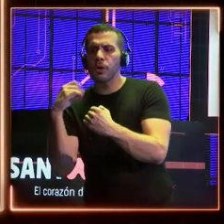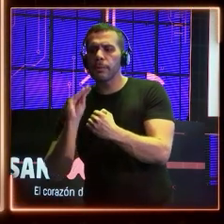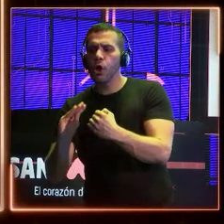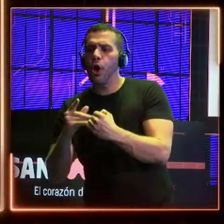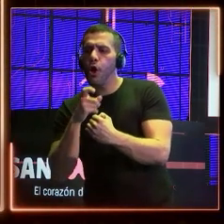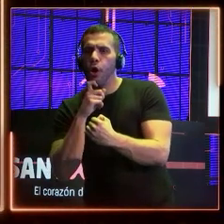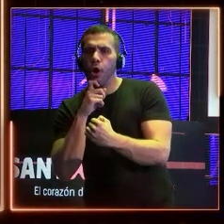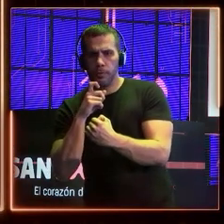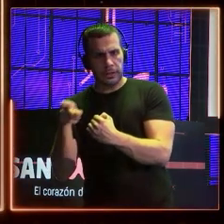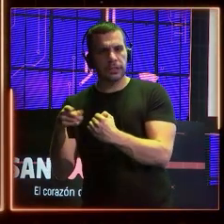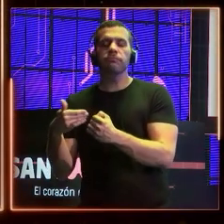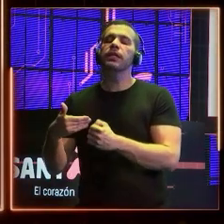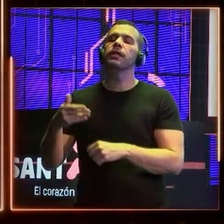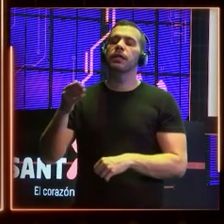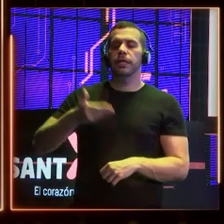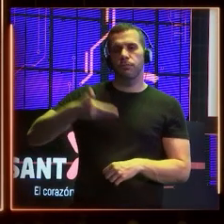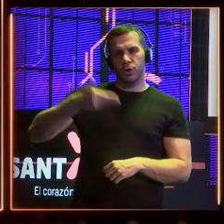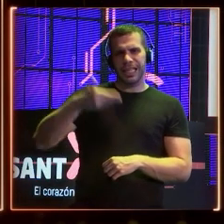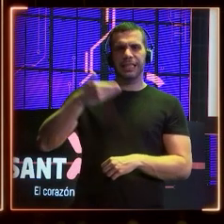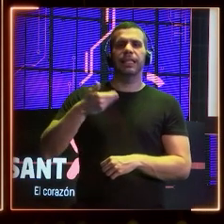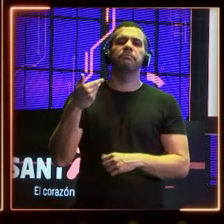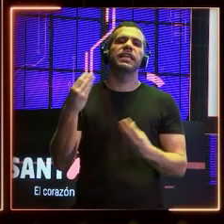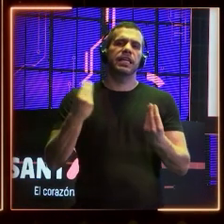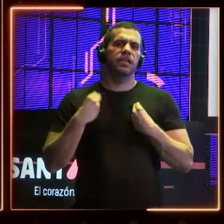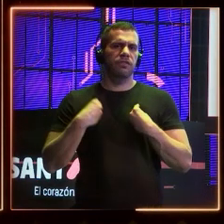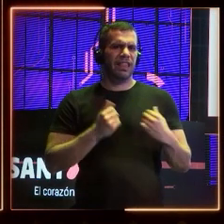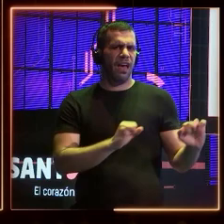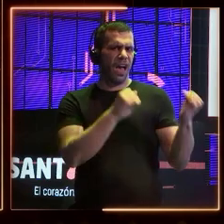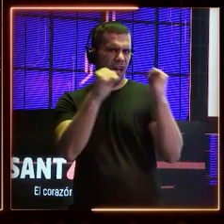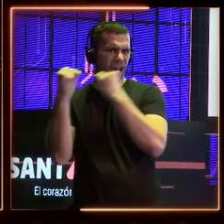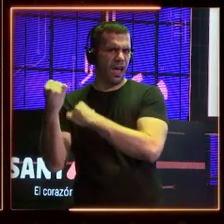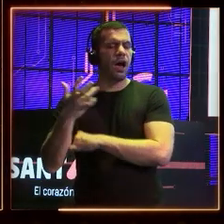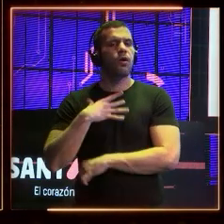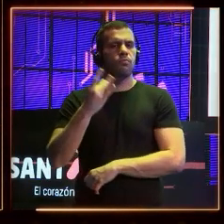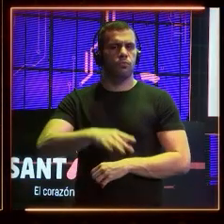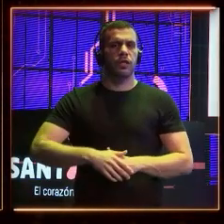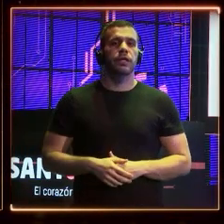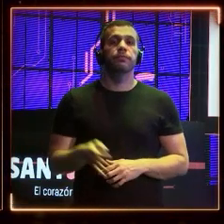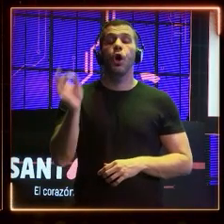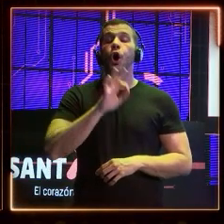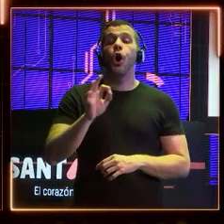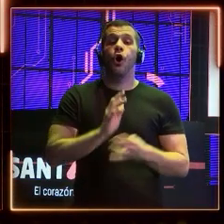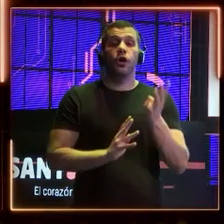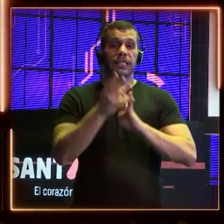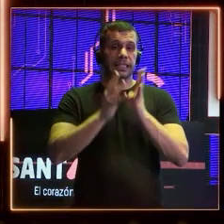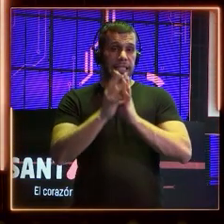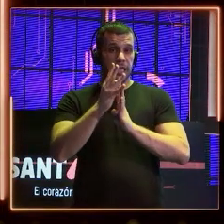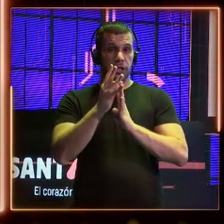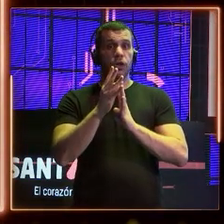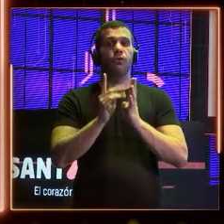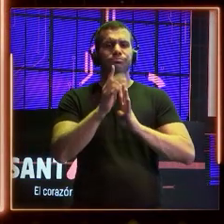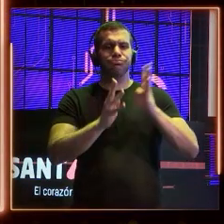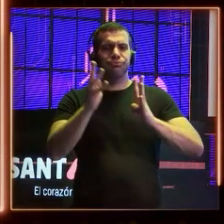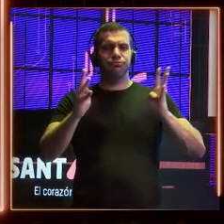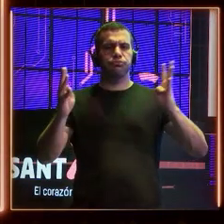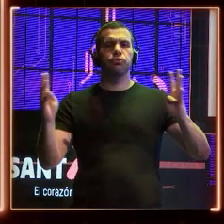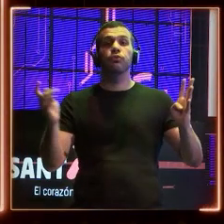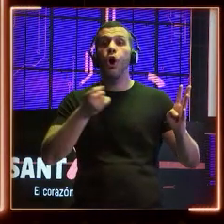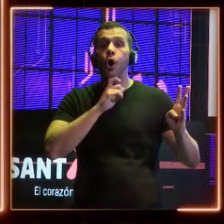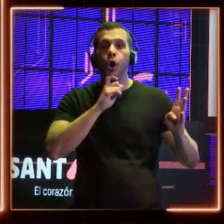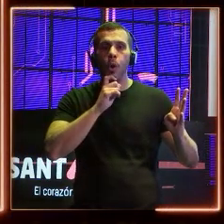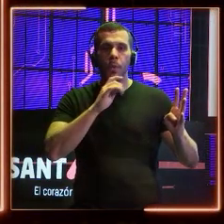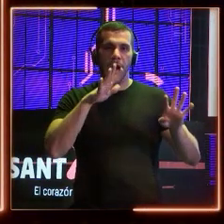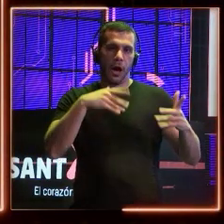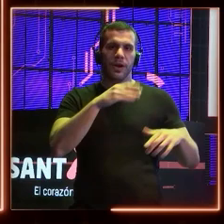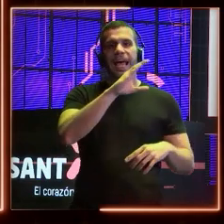algo importante y puede salvar muchos millones de Vidas o cómo van a evolucionar los incendios y estamos trabajando en California y en algunas otras ciudades del